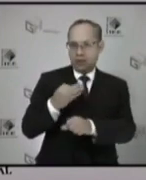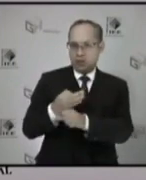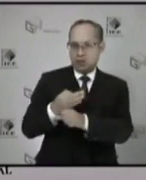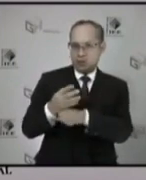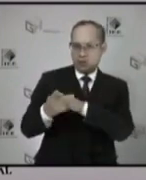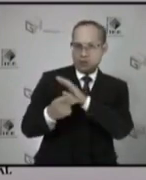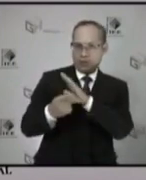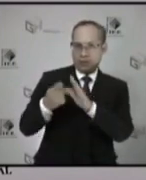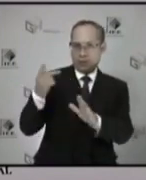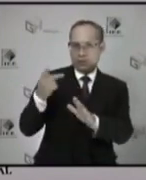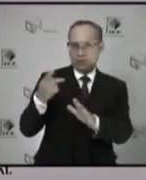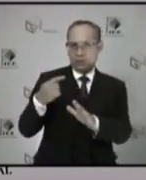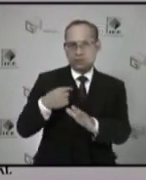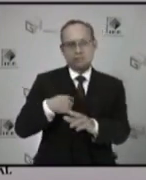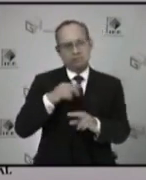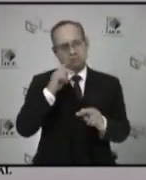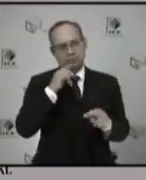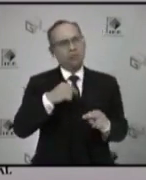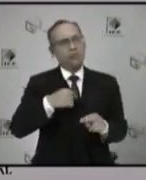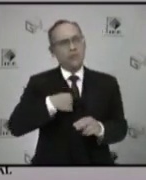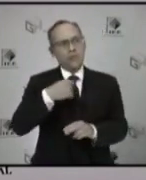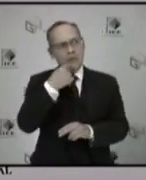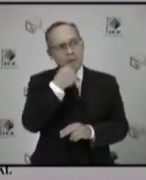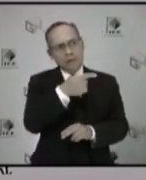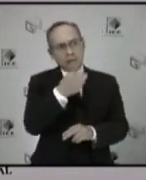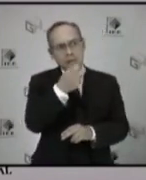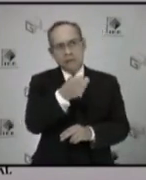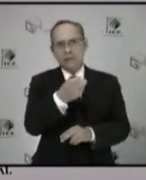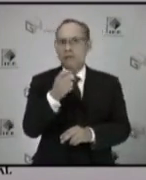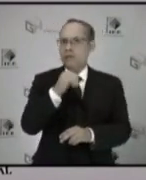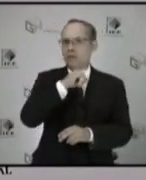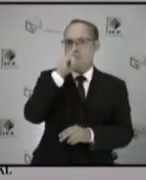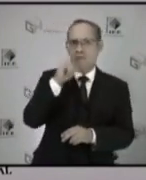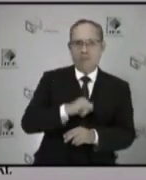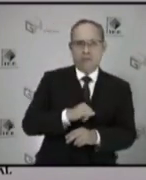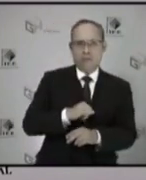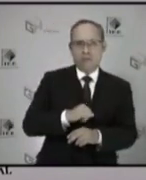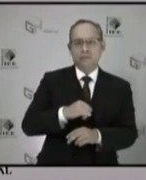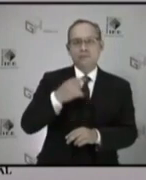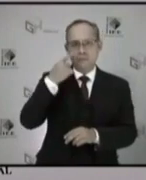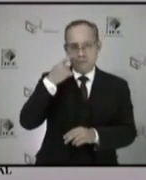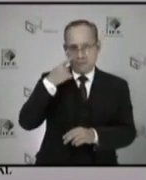te dije semejante cosa. Y para que quede claro, voy a decir nombres.